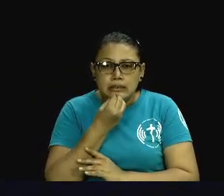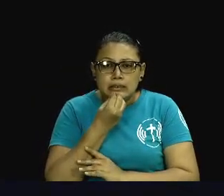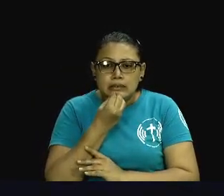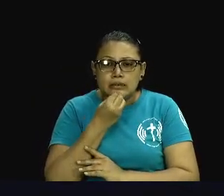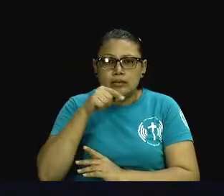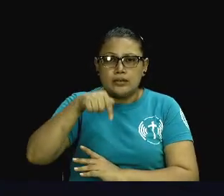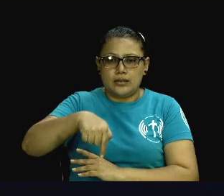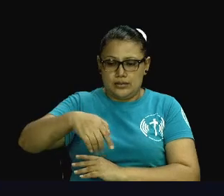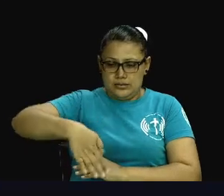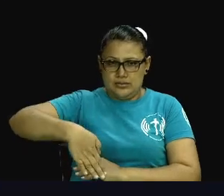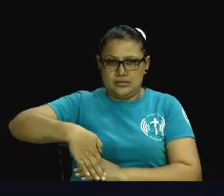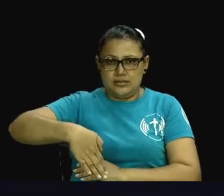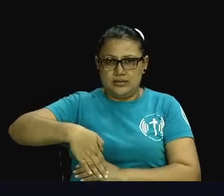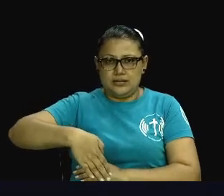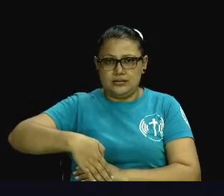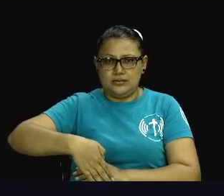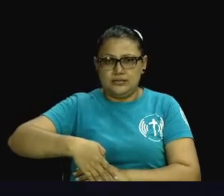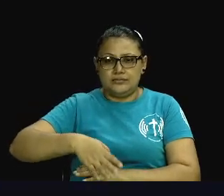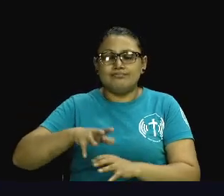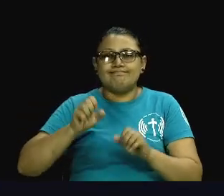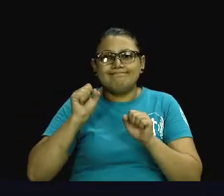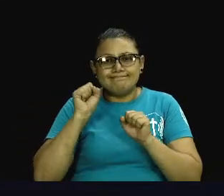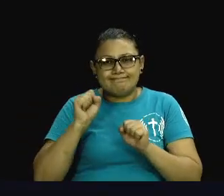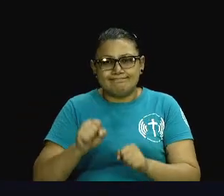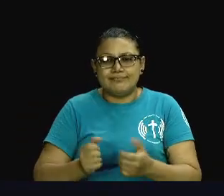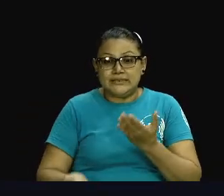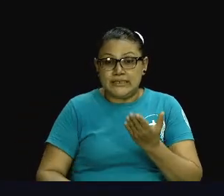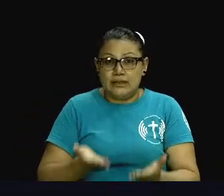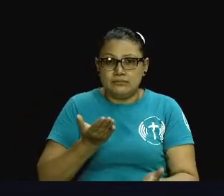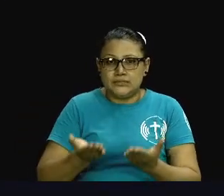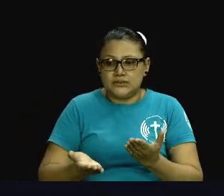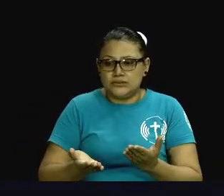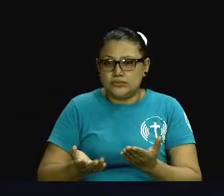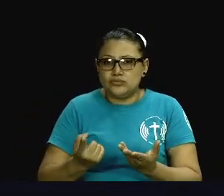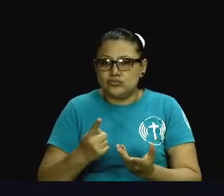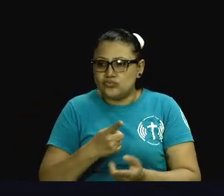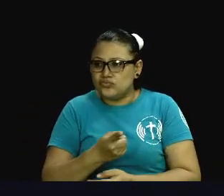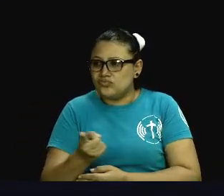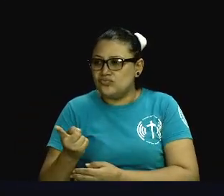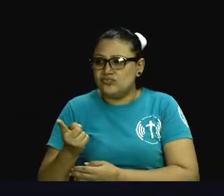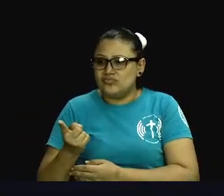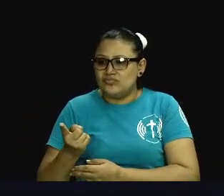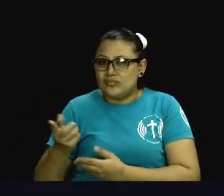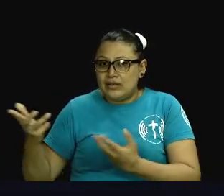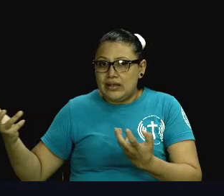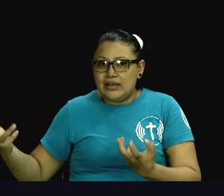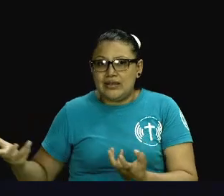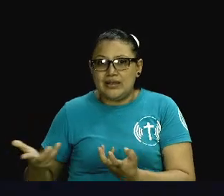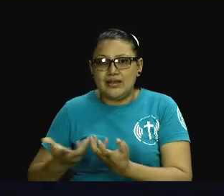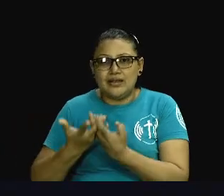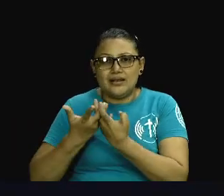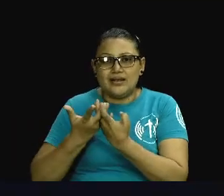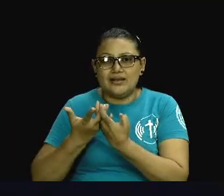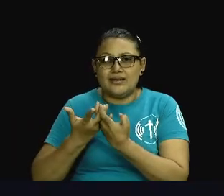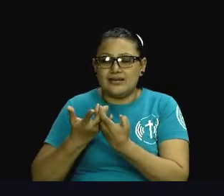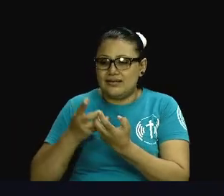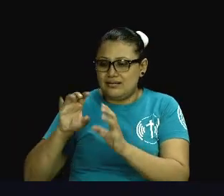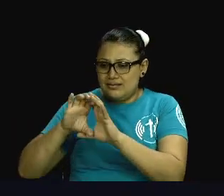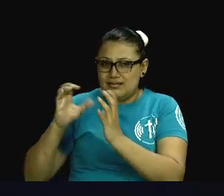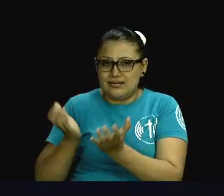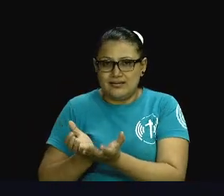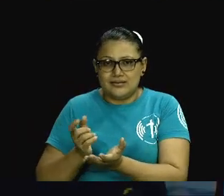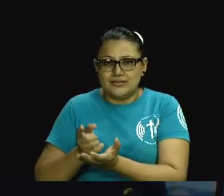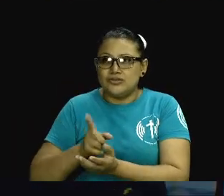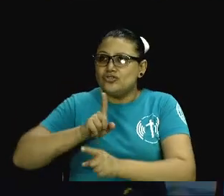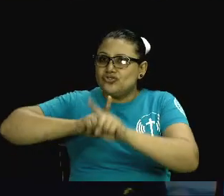tarde puede ser porque te estás mezclando con el mundo porque te estás mezclando con